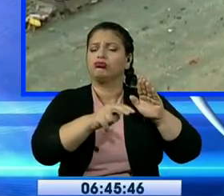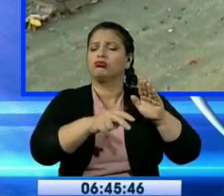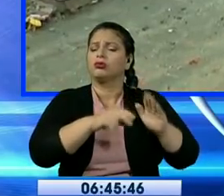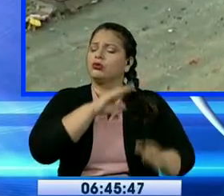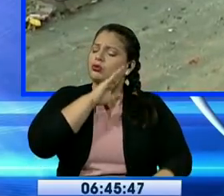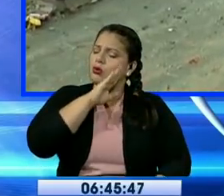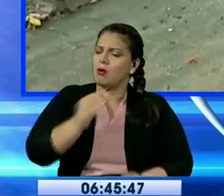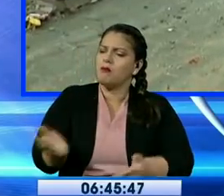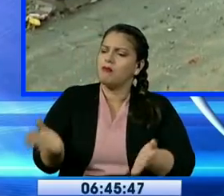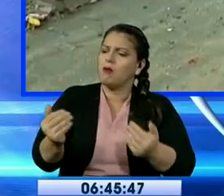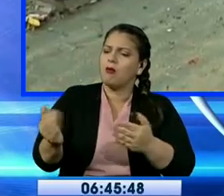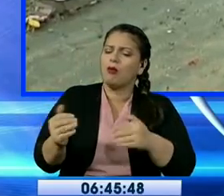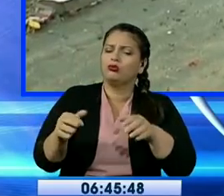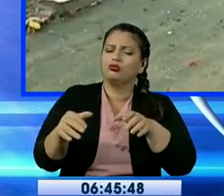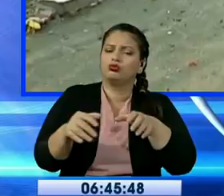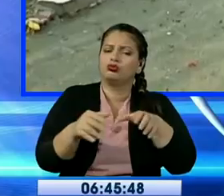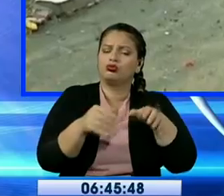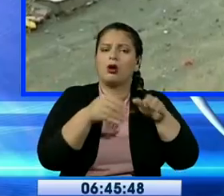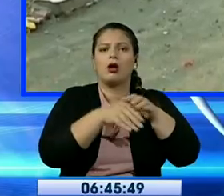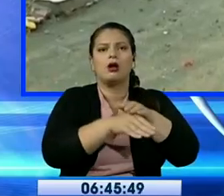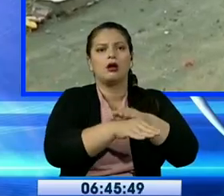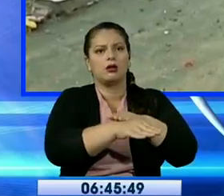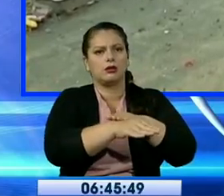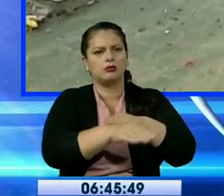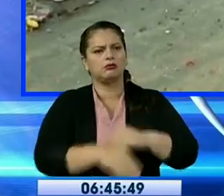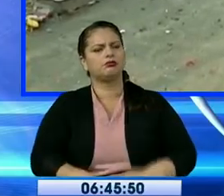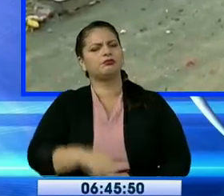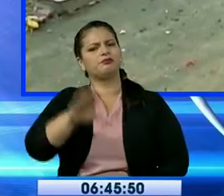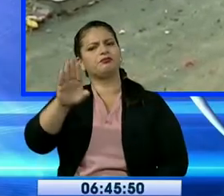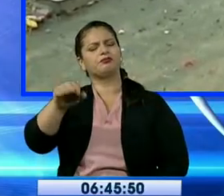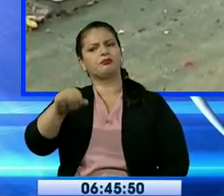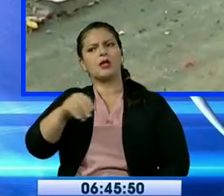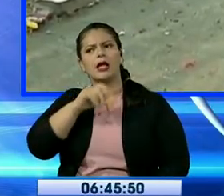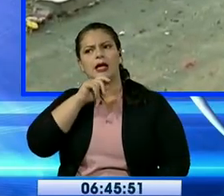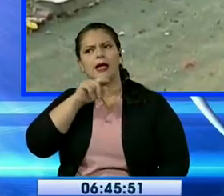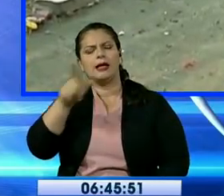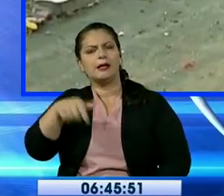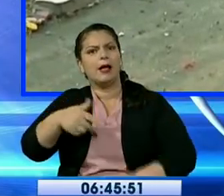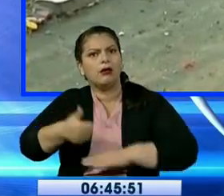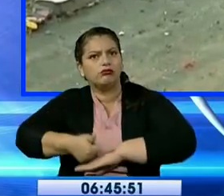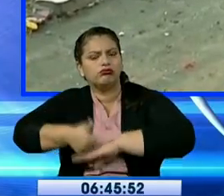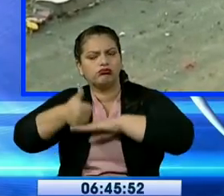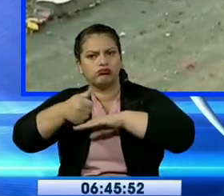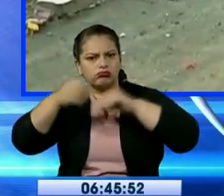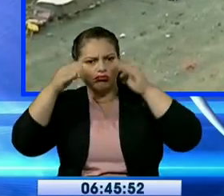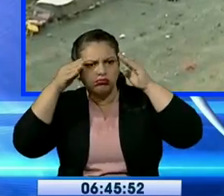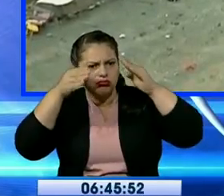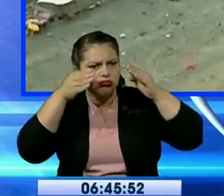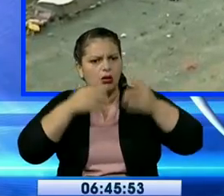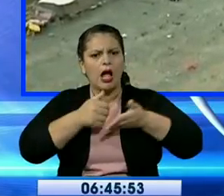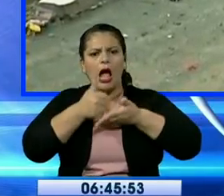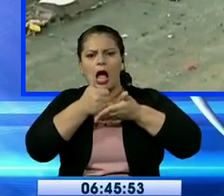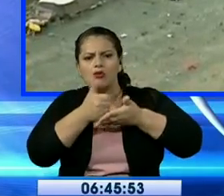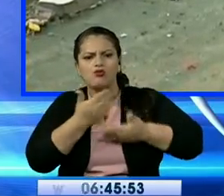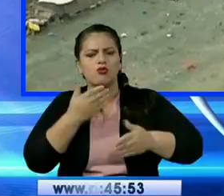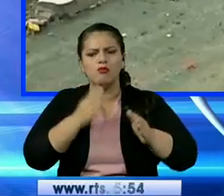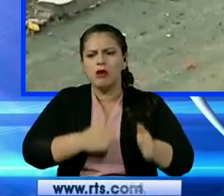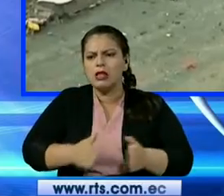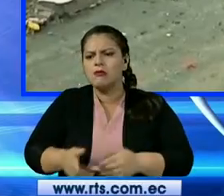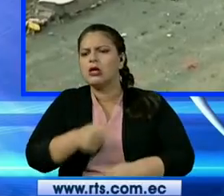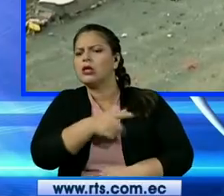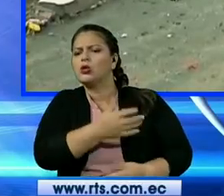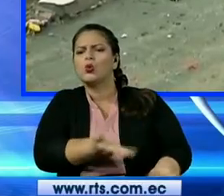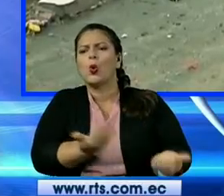Mira, Luisa, te comentamos que el día de ayer conversamos con el alcalde de acá del cantón San Lorenzo, así también